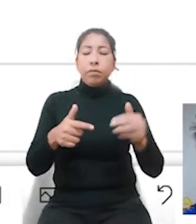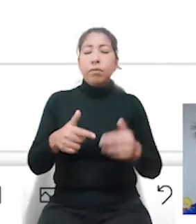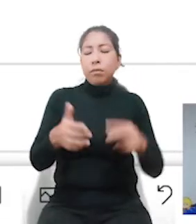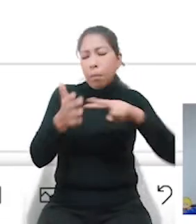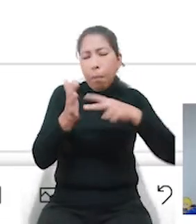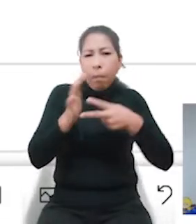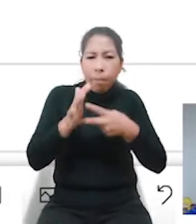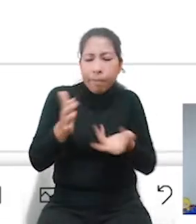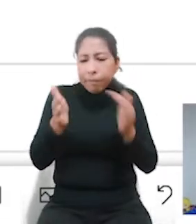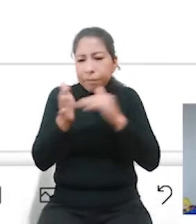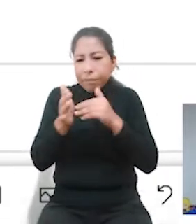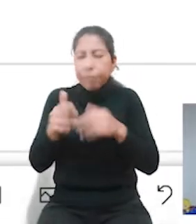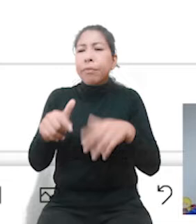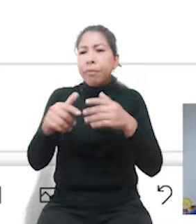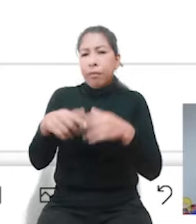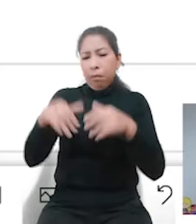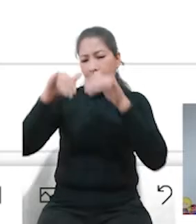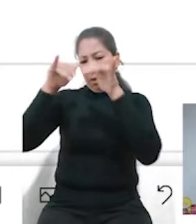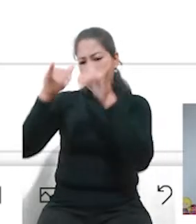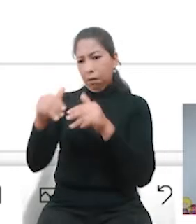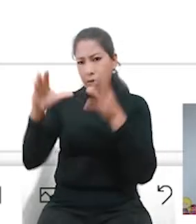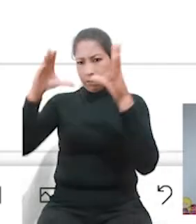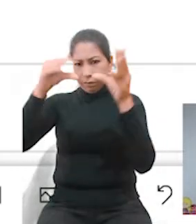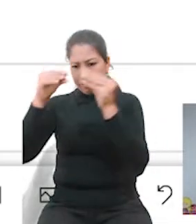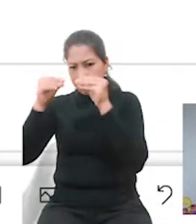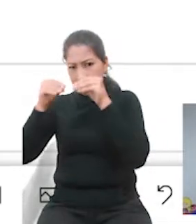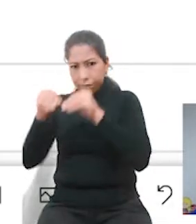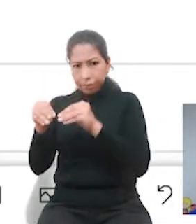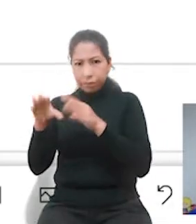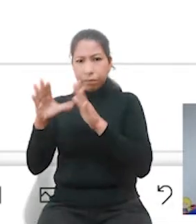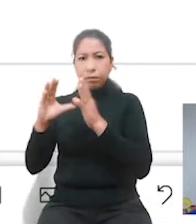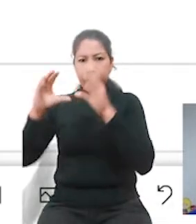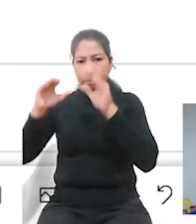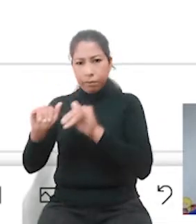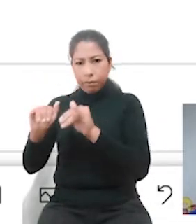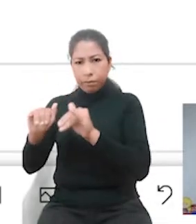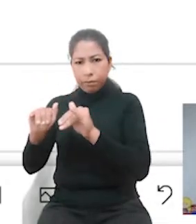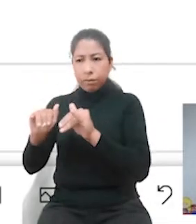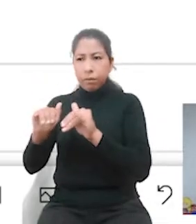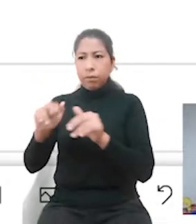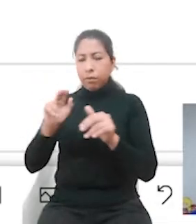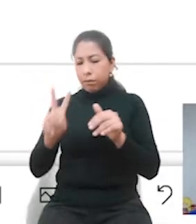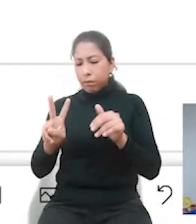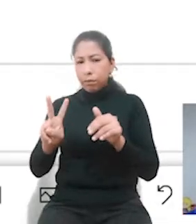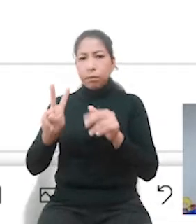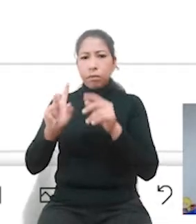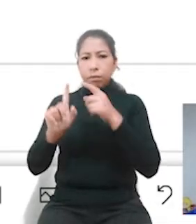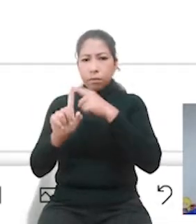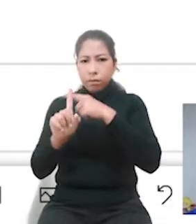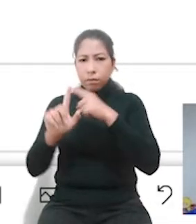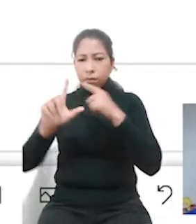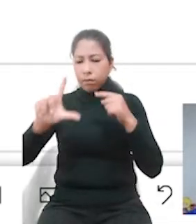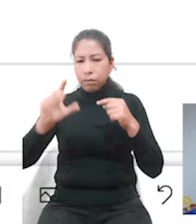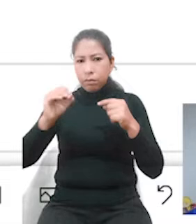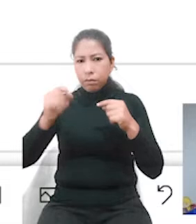logaritmo, recurrimos nuevamente a lo mismo. El argumento, es decir, la cantidad dentro del paréntesis, anotamos 2